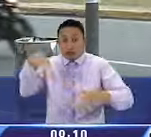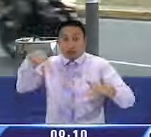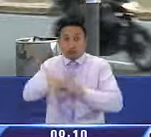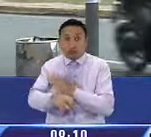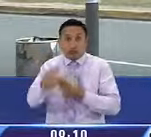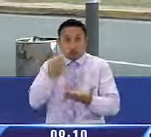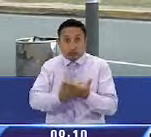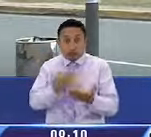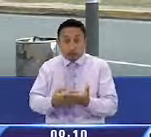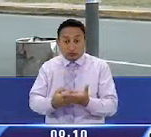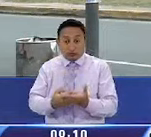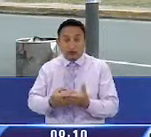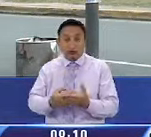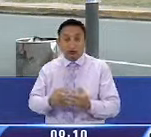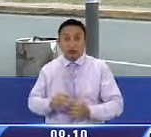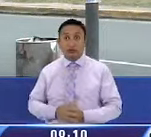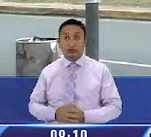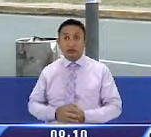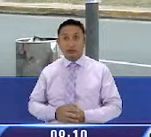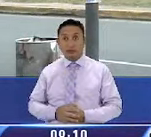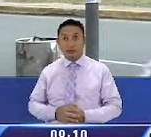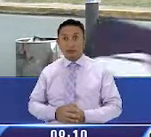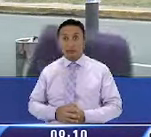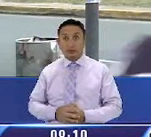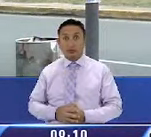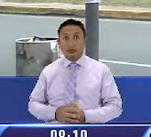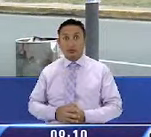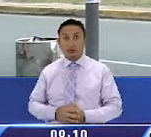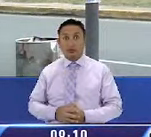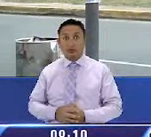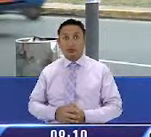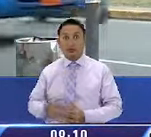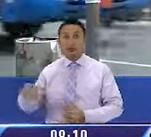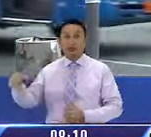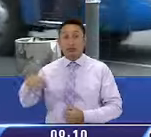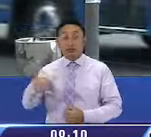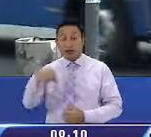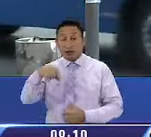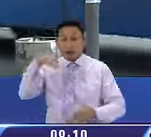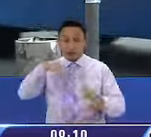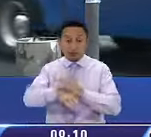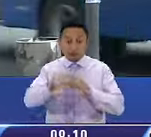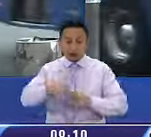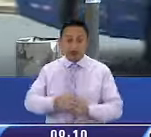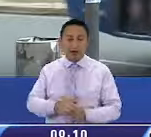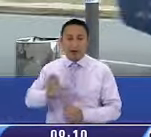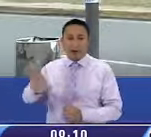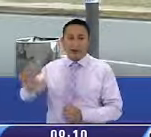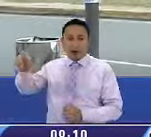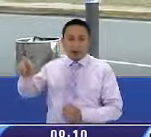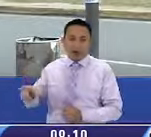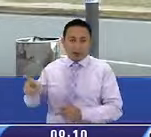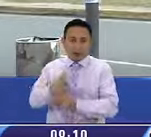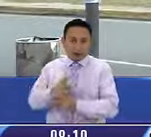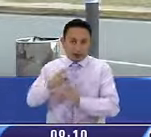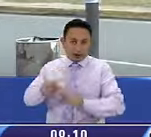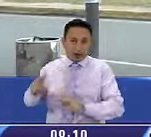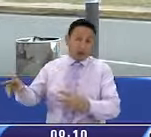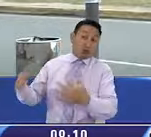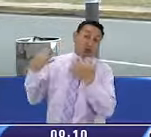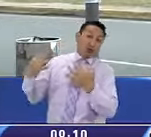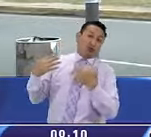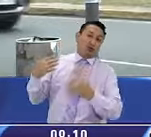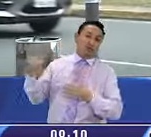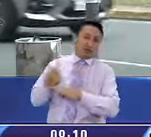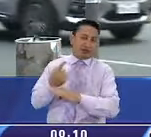abruptamente tratando de hacer espectáculo, como es muy particular de la consejera Bonifaz, no es la primera vez